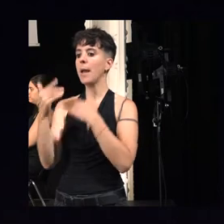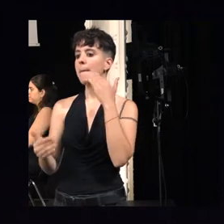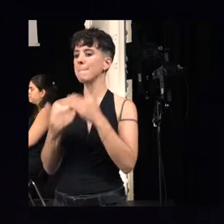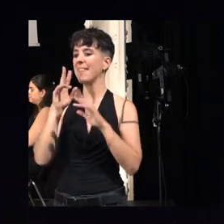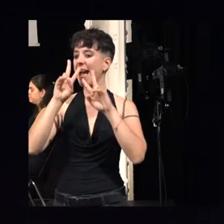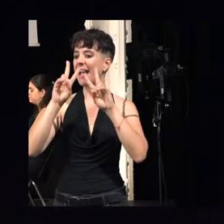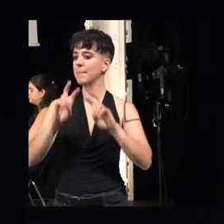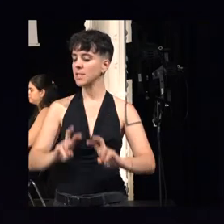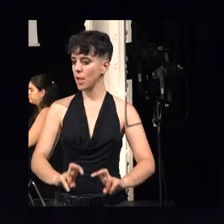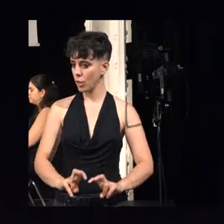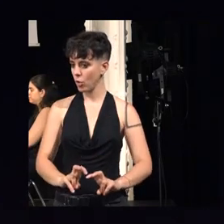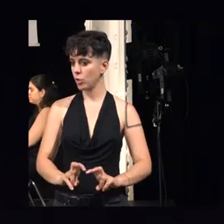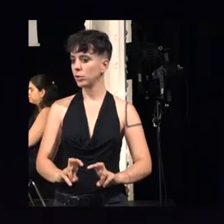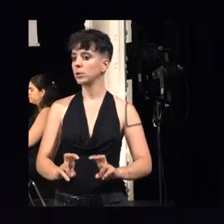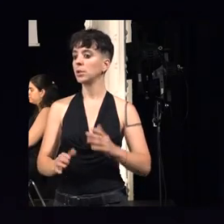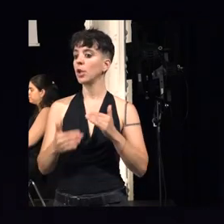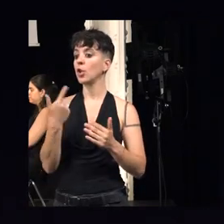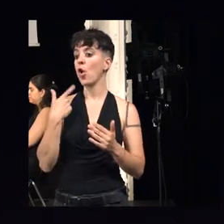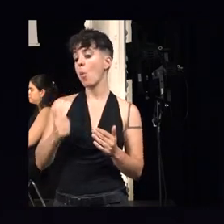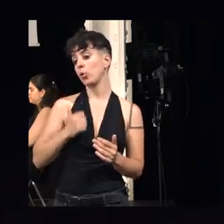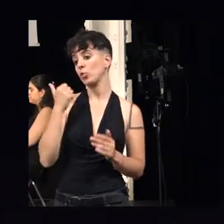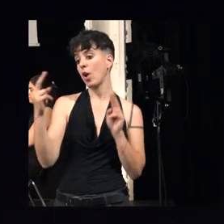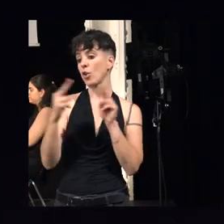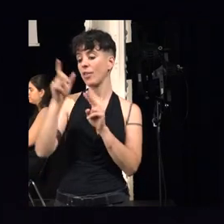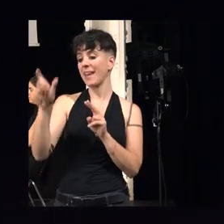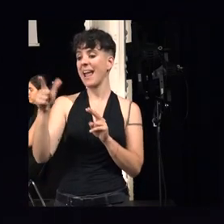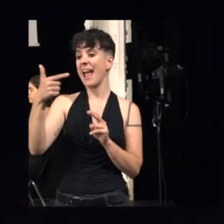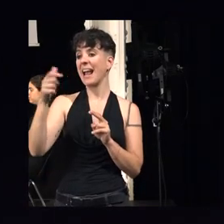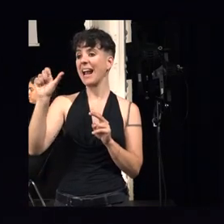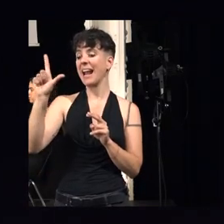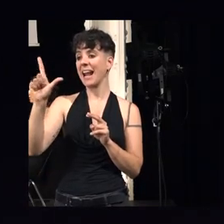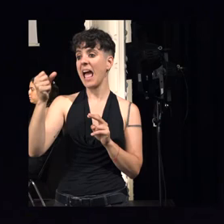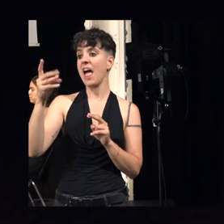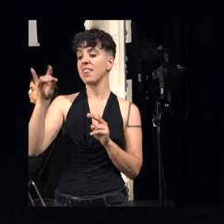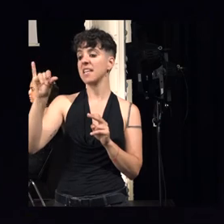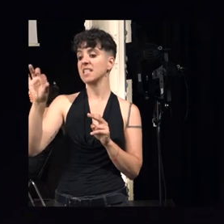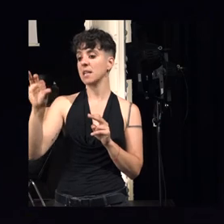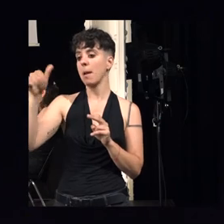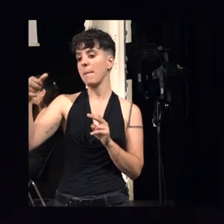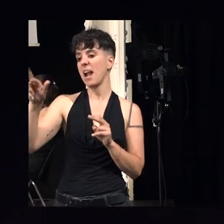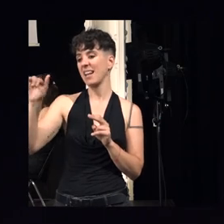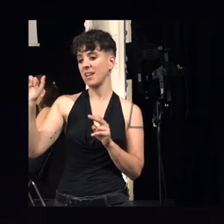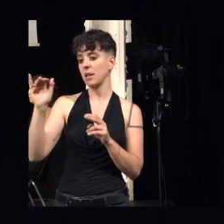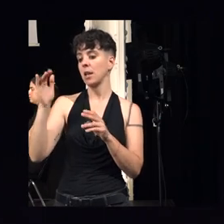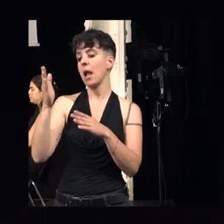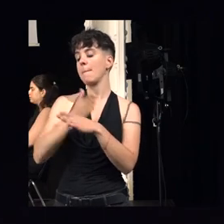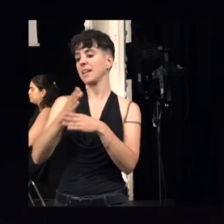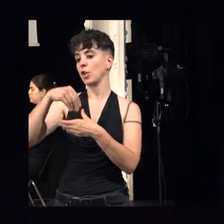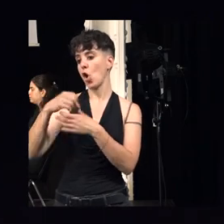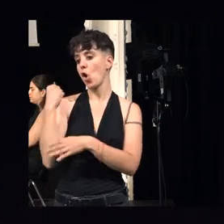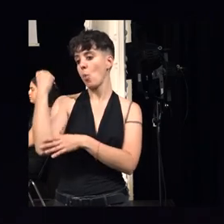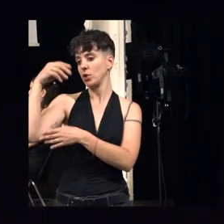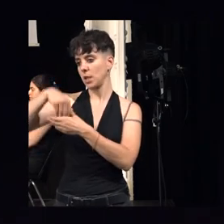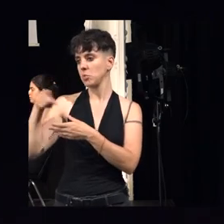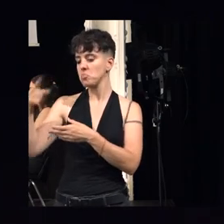la cual tuve la oportunidad de conocer a Gladys Marín, que era en su momento una persona del Partido Comunista.